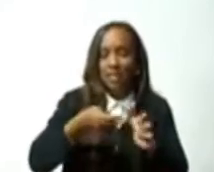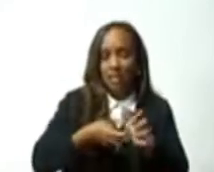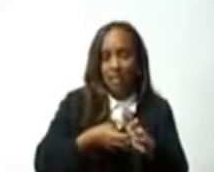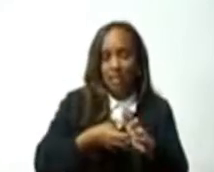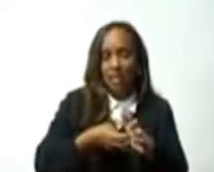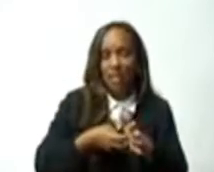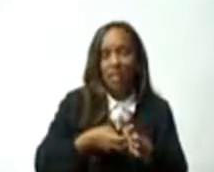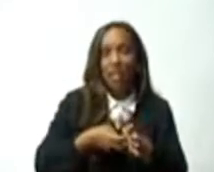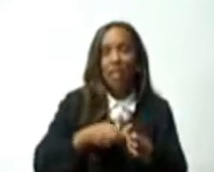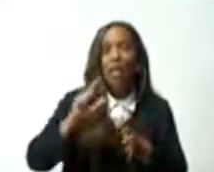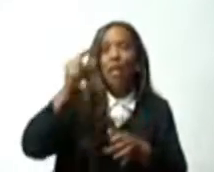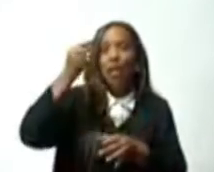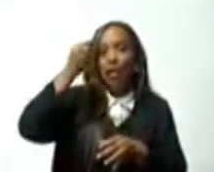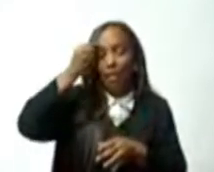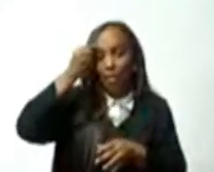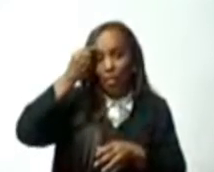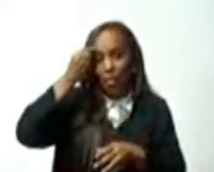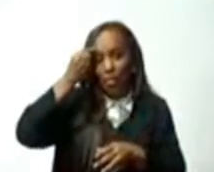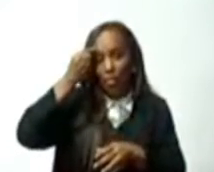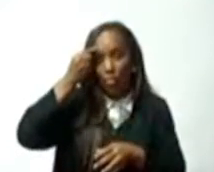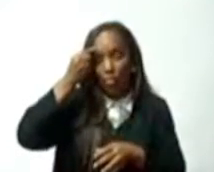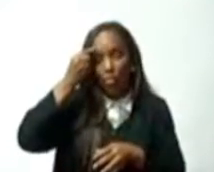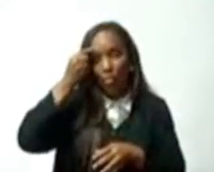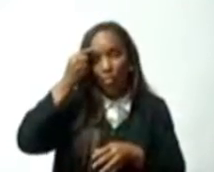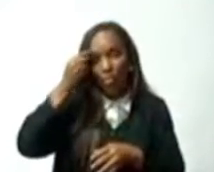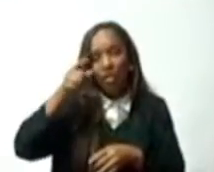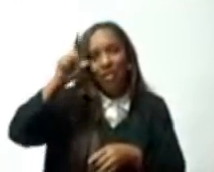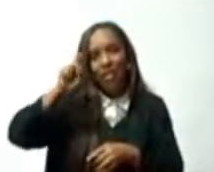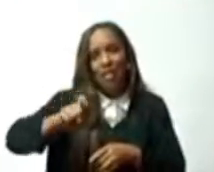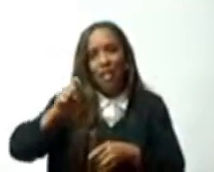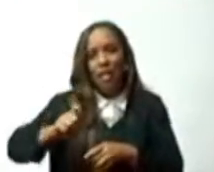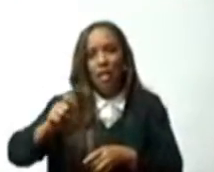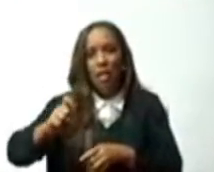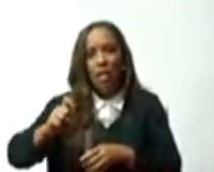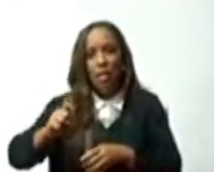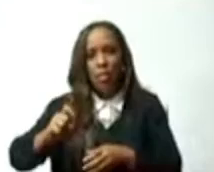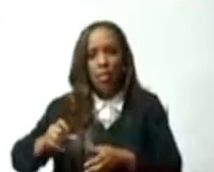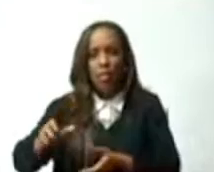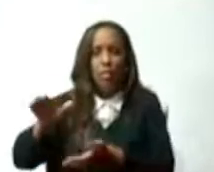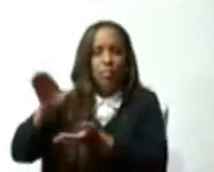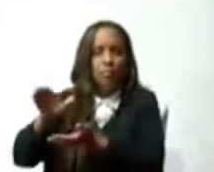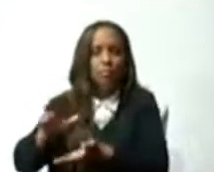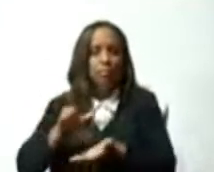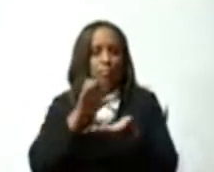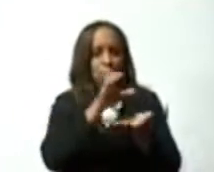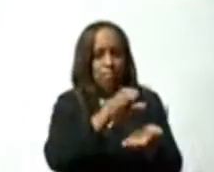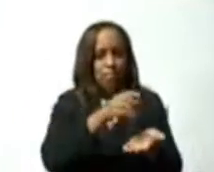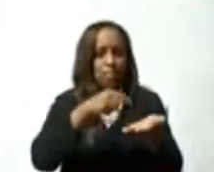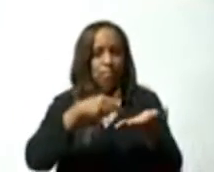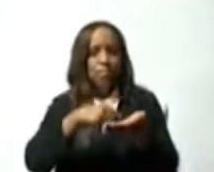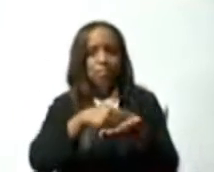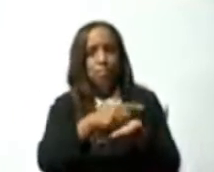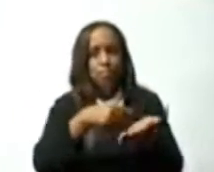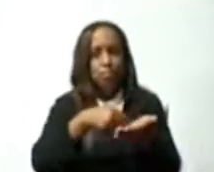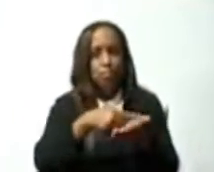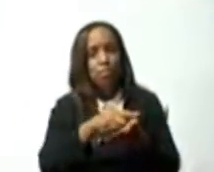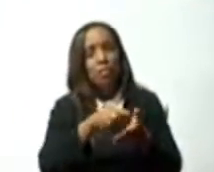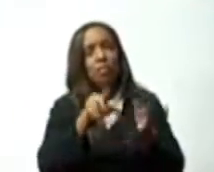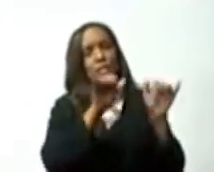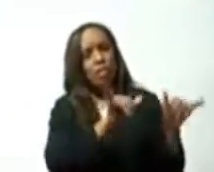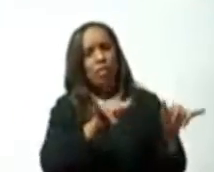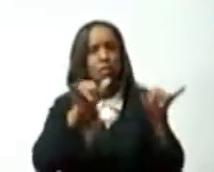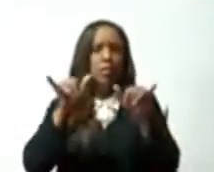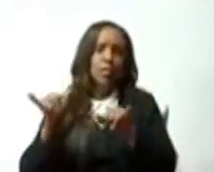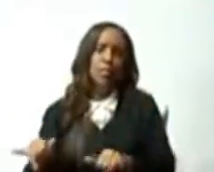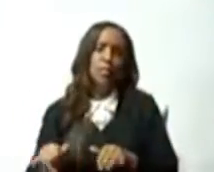en otro lugar, en otro estadio de desarrollo. Hemos progresado, pero no tenemos desarrollo. Por lo que nosotros tenemos a